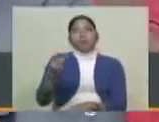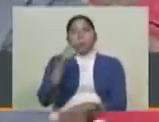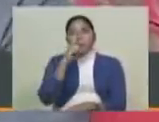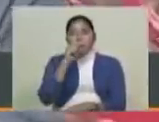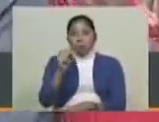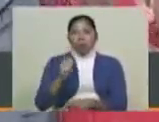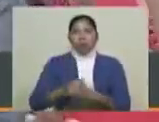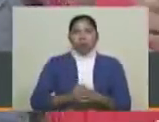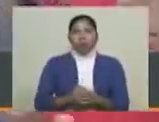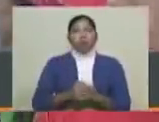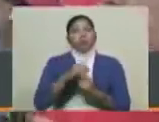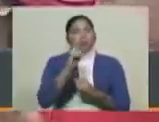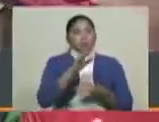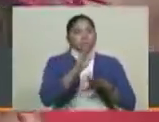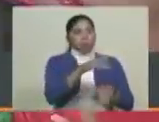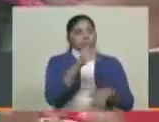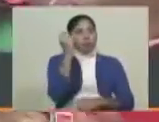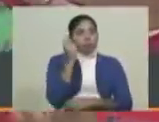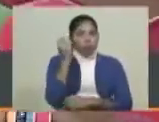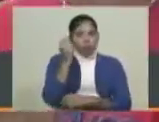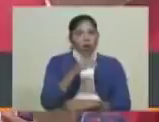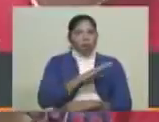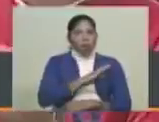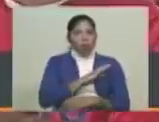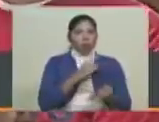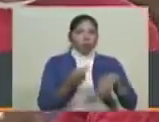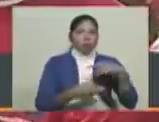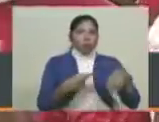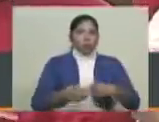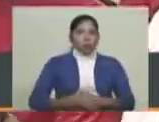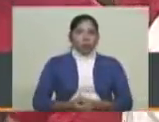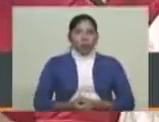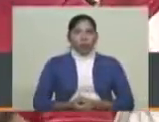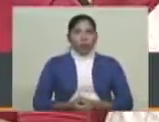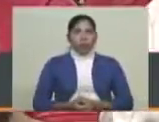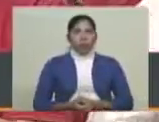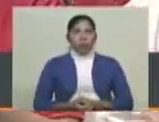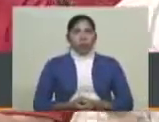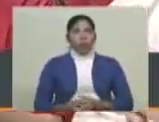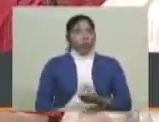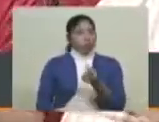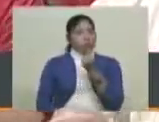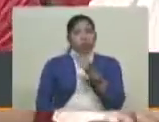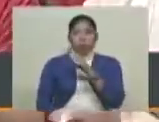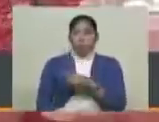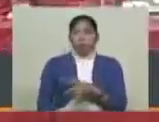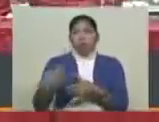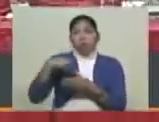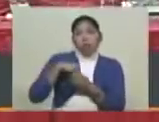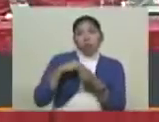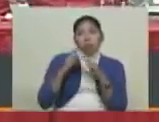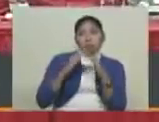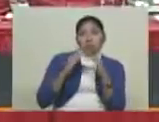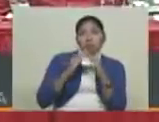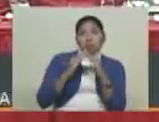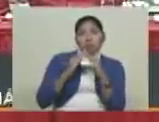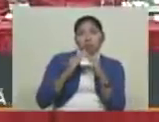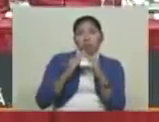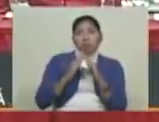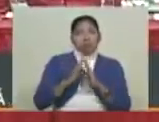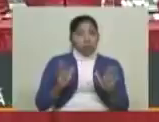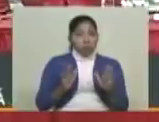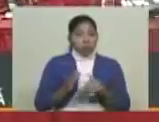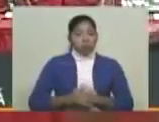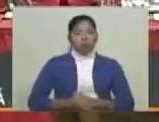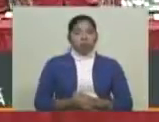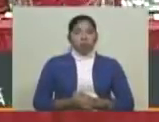los consejos legislativos y nuestras candidatas. Que no se quede nadie a votar, sin votar, perdón, que no se